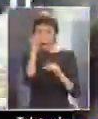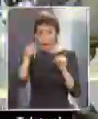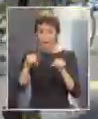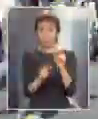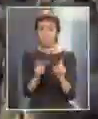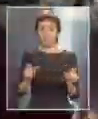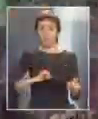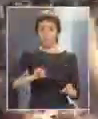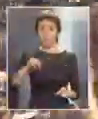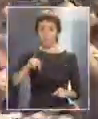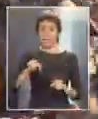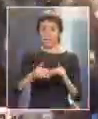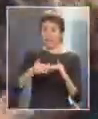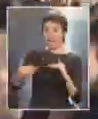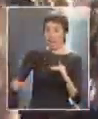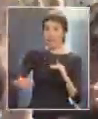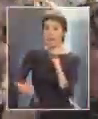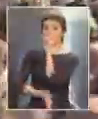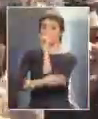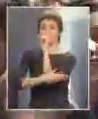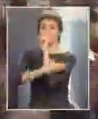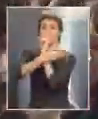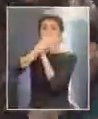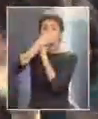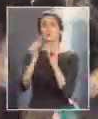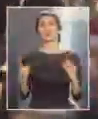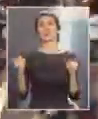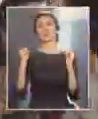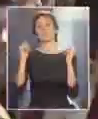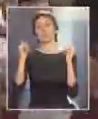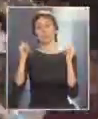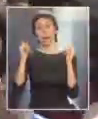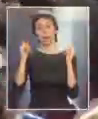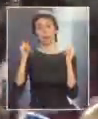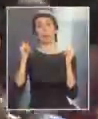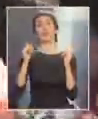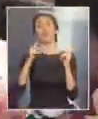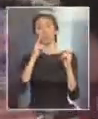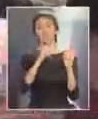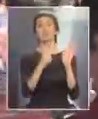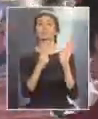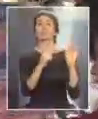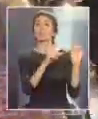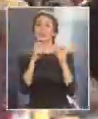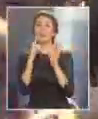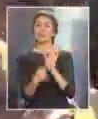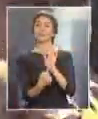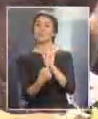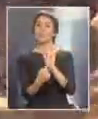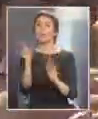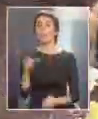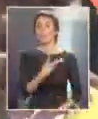acá, la gente continúa a un costado del pabellón patrio, disfrutando quizás de uno de los símbolos que, lo decía el presidente,